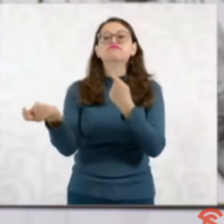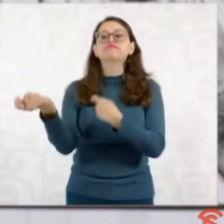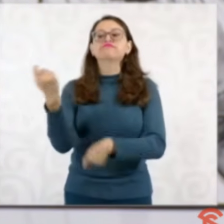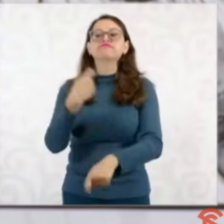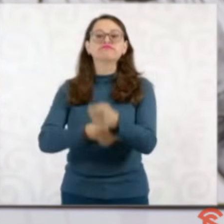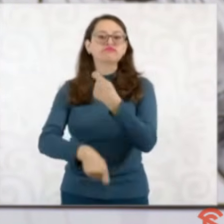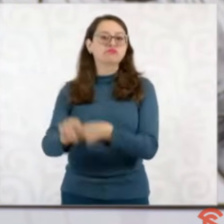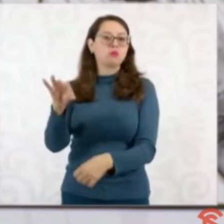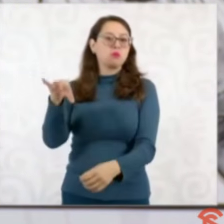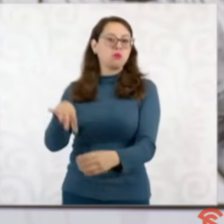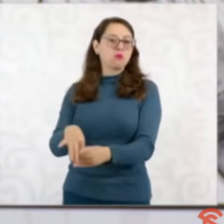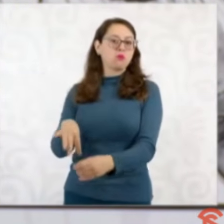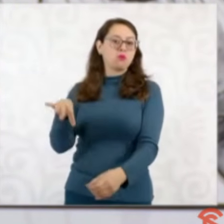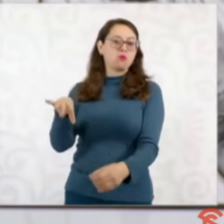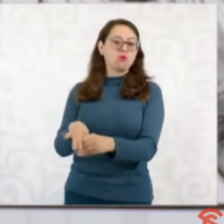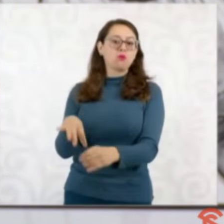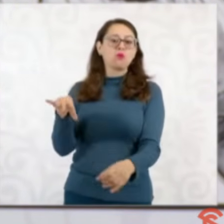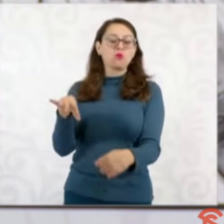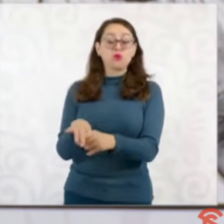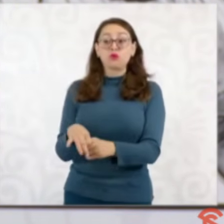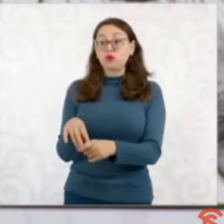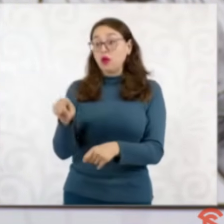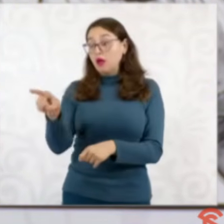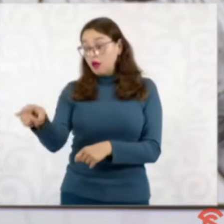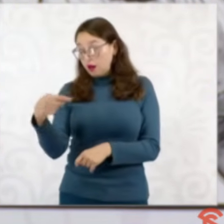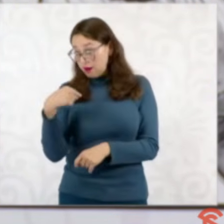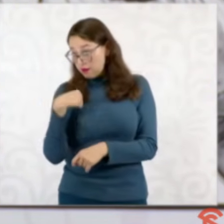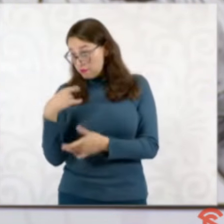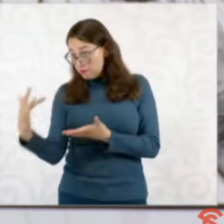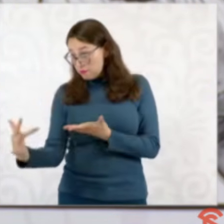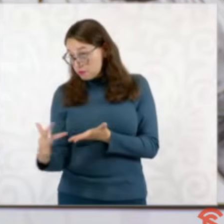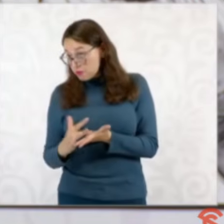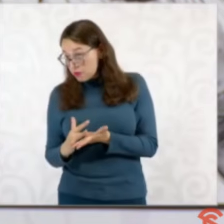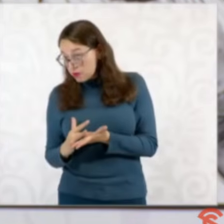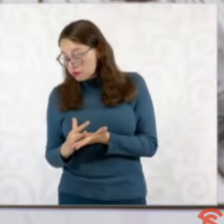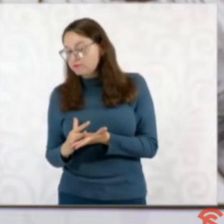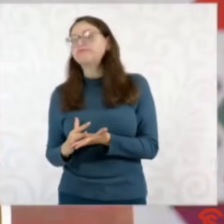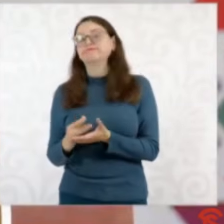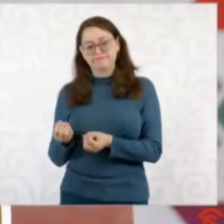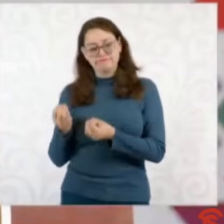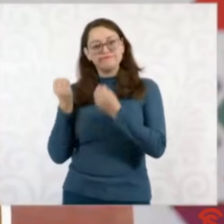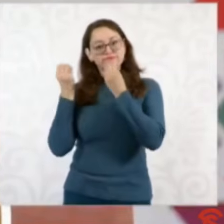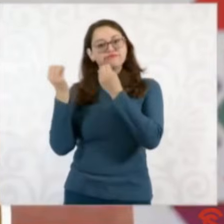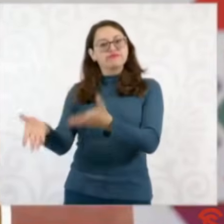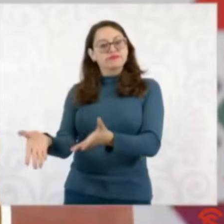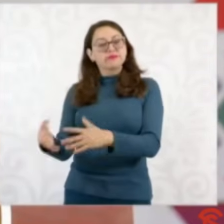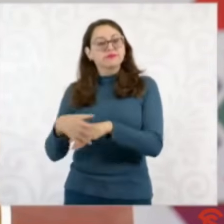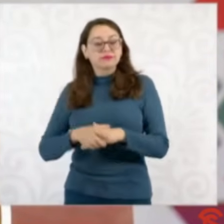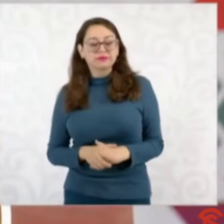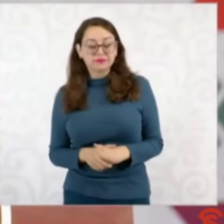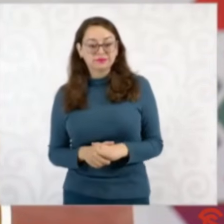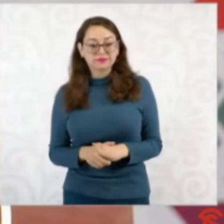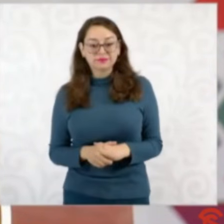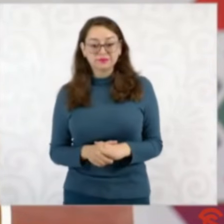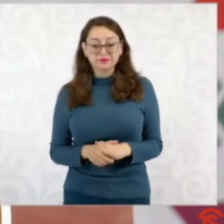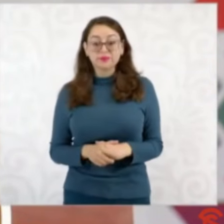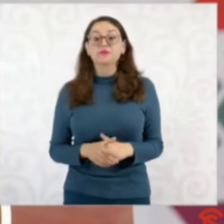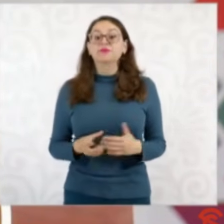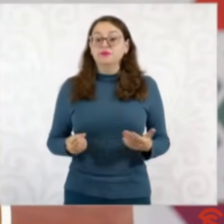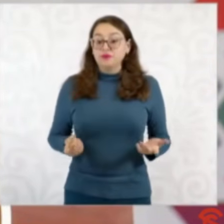para dárselos a quien coincidía con una posición política, con un partido político.